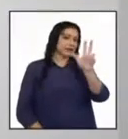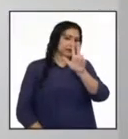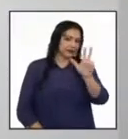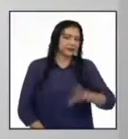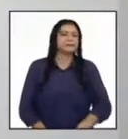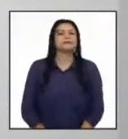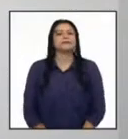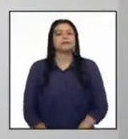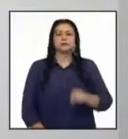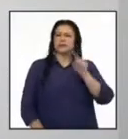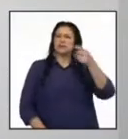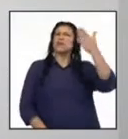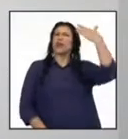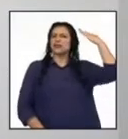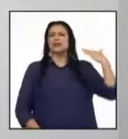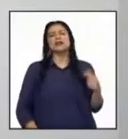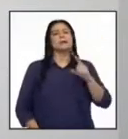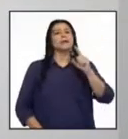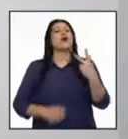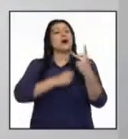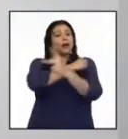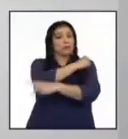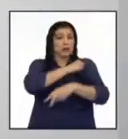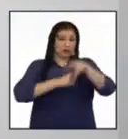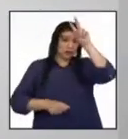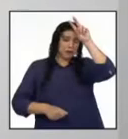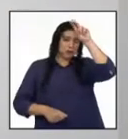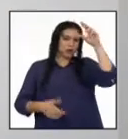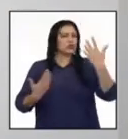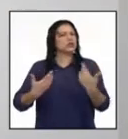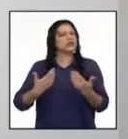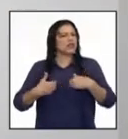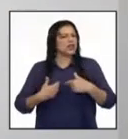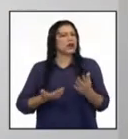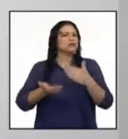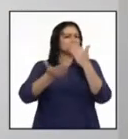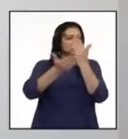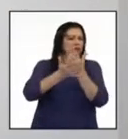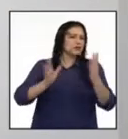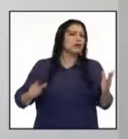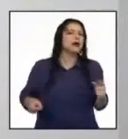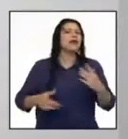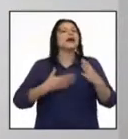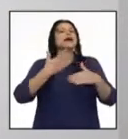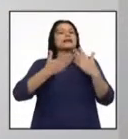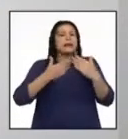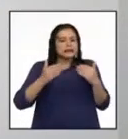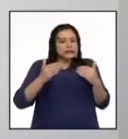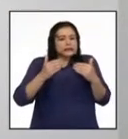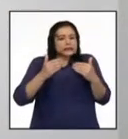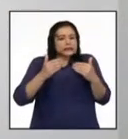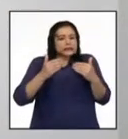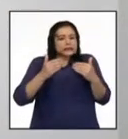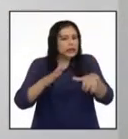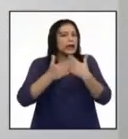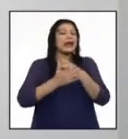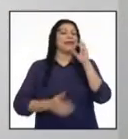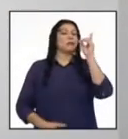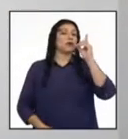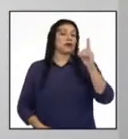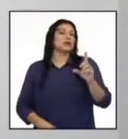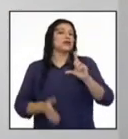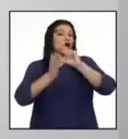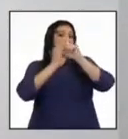1933. En aquel tiempo el país atravesaba por un periodo de transición hacia la democracia, luego de